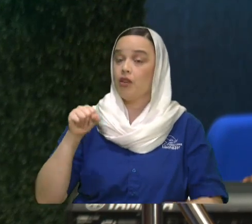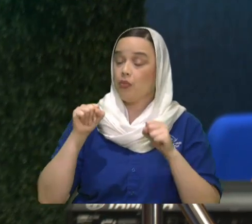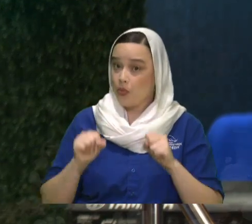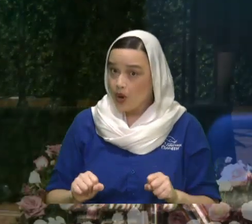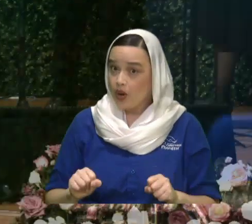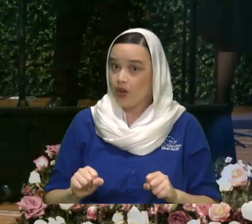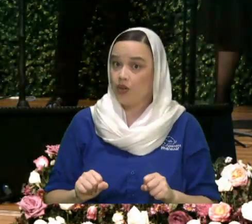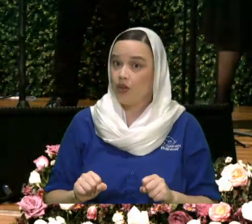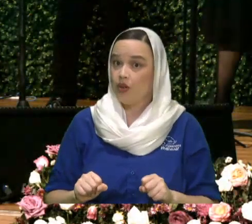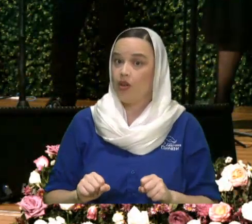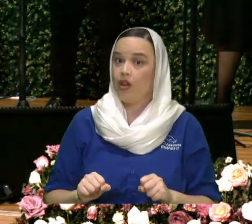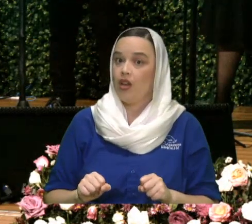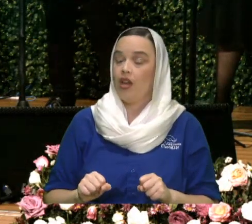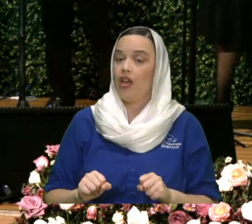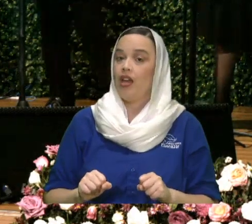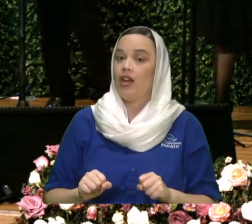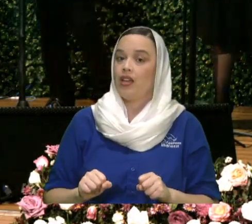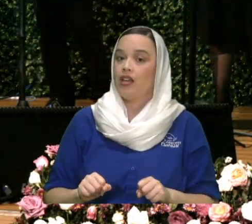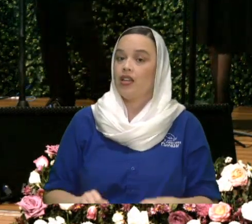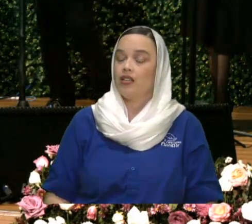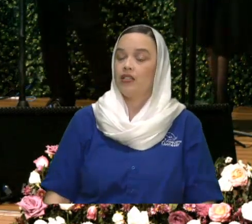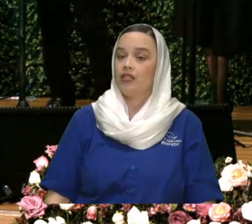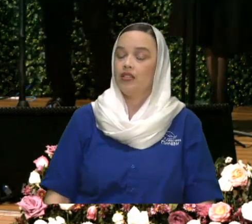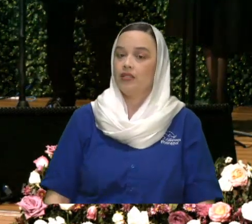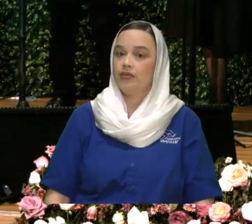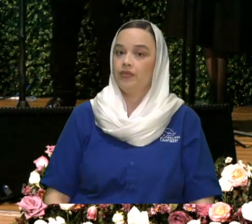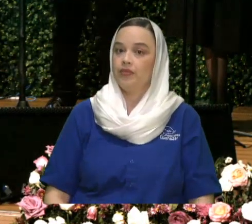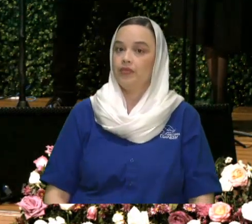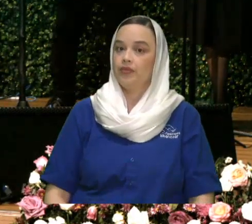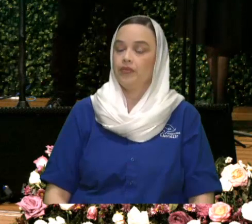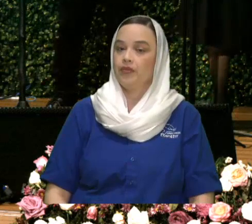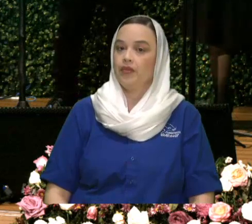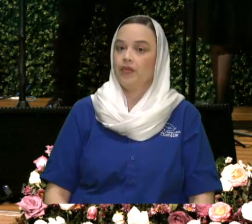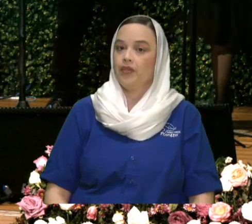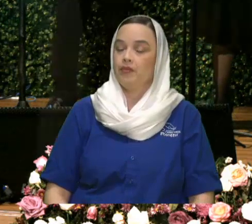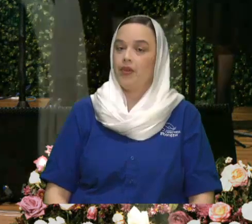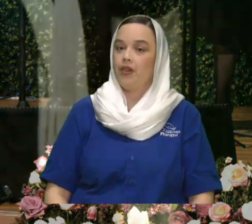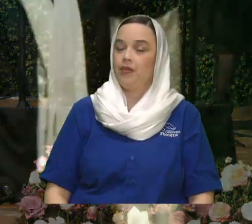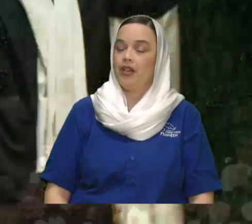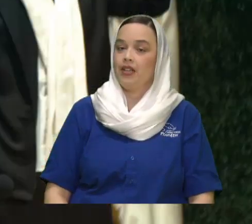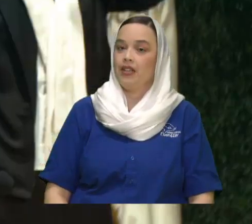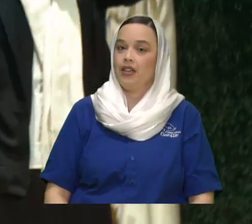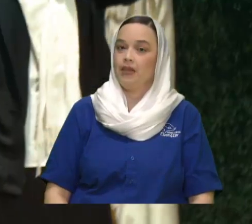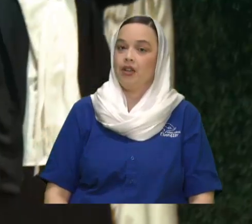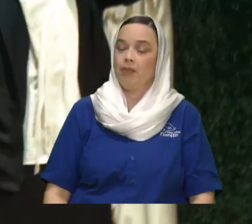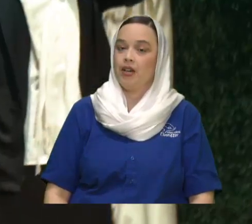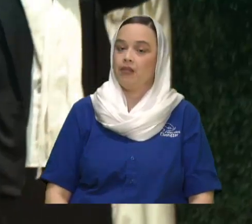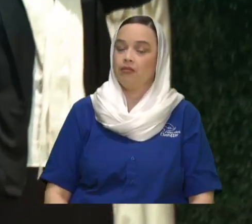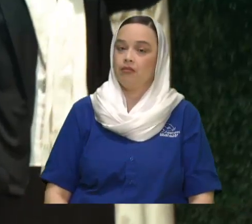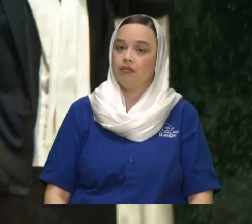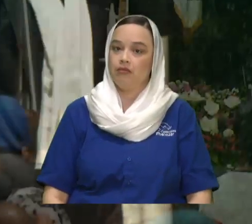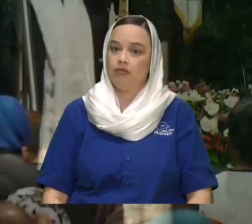y es a través del quebrantamiento como el empezado una obra en tu vida